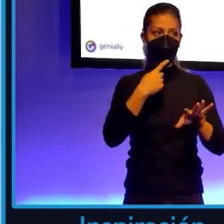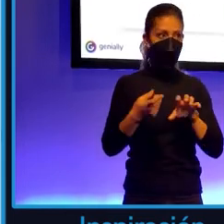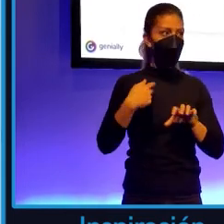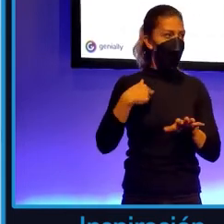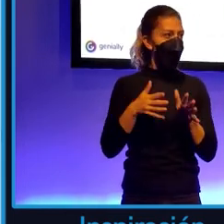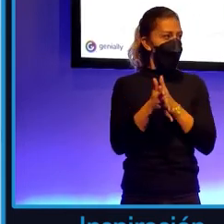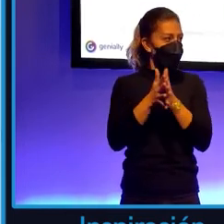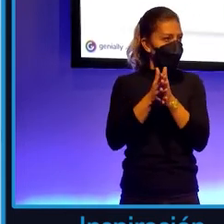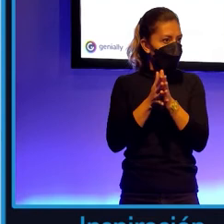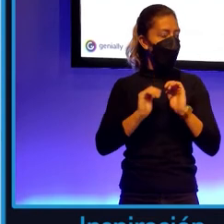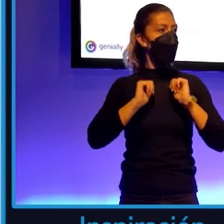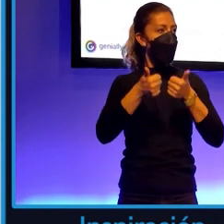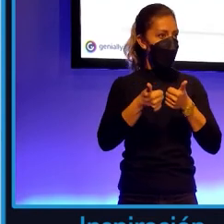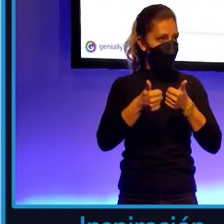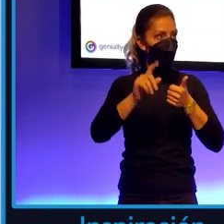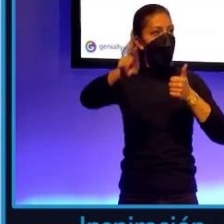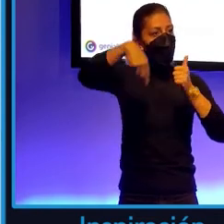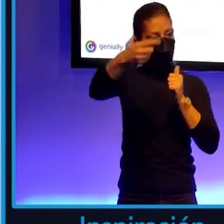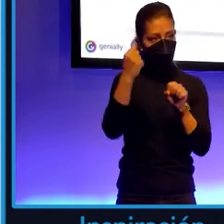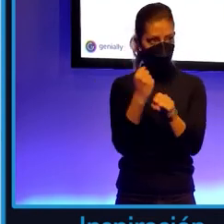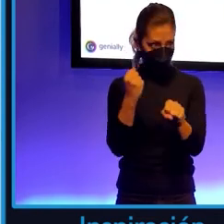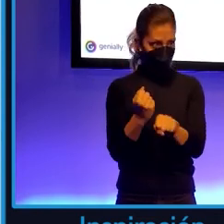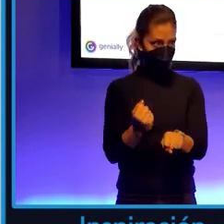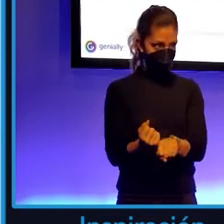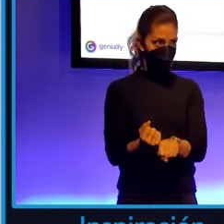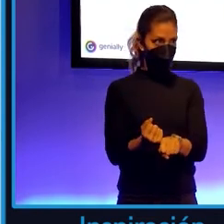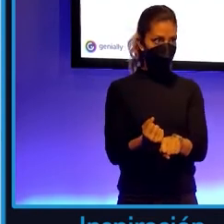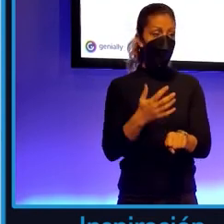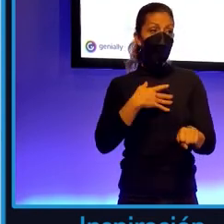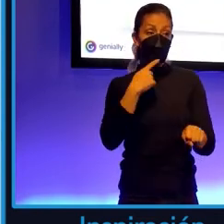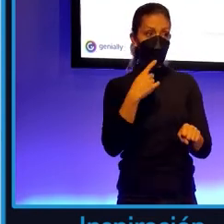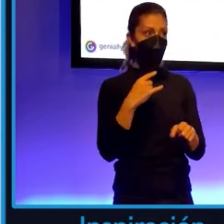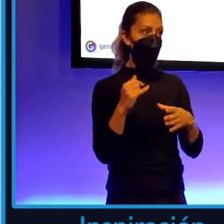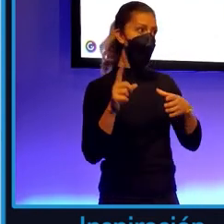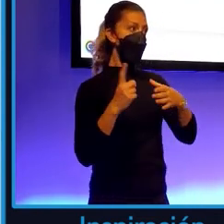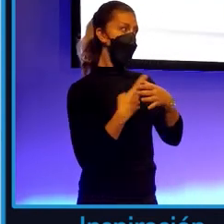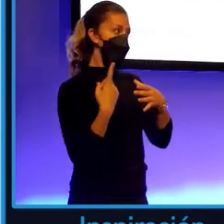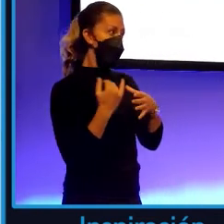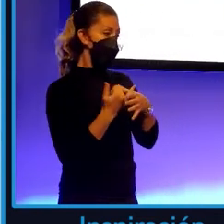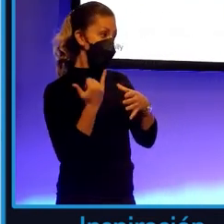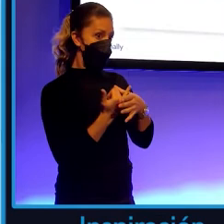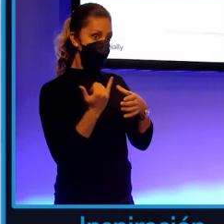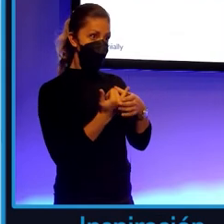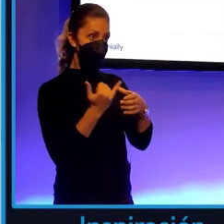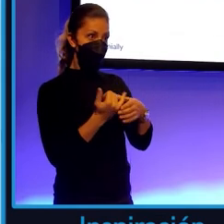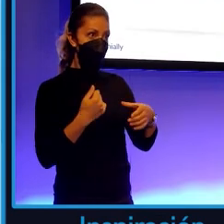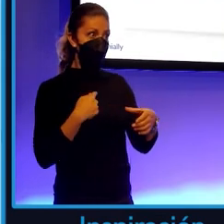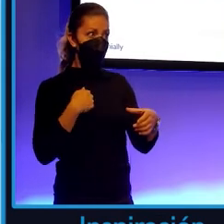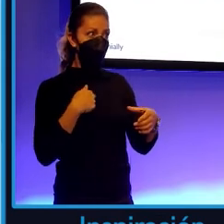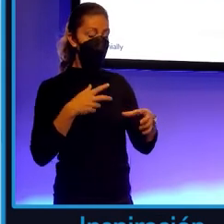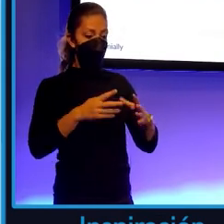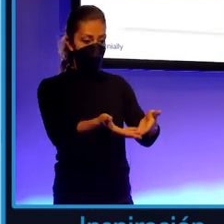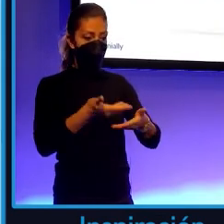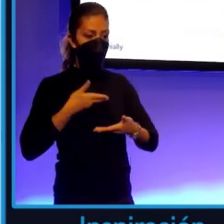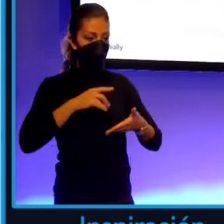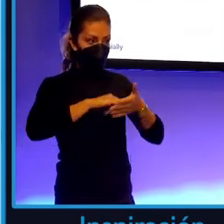motivación por algo y esto nos ayuda sobre todo tener el desarrollo de destrezas totalmente vinculadas a la digitalización ya las nuevas teorías